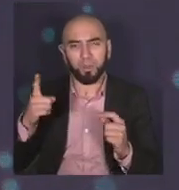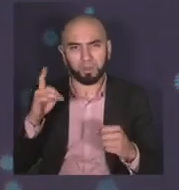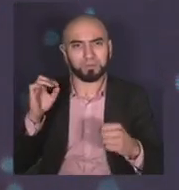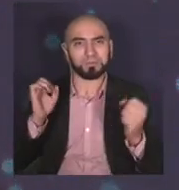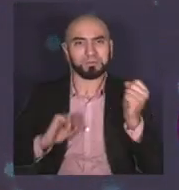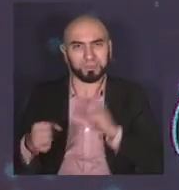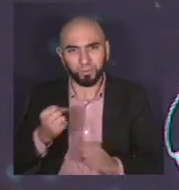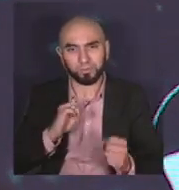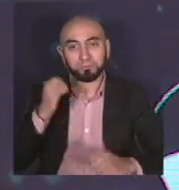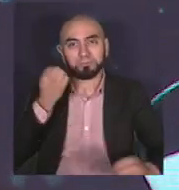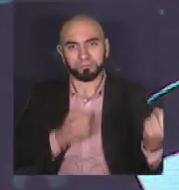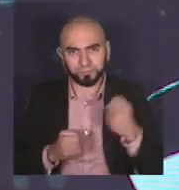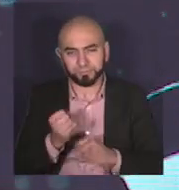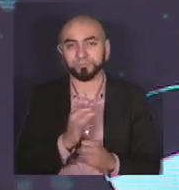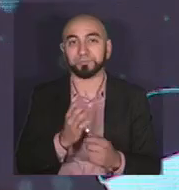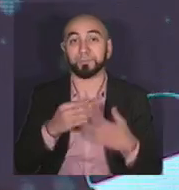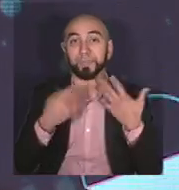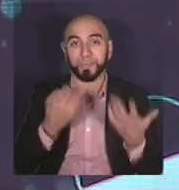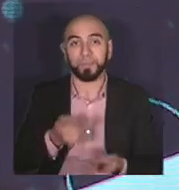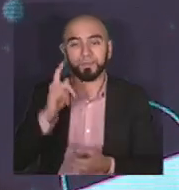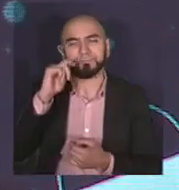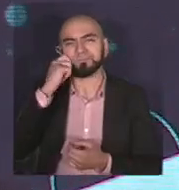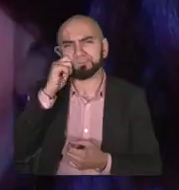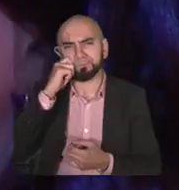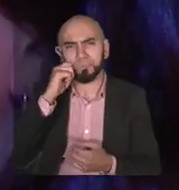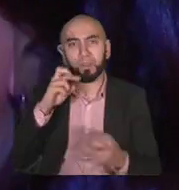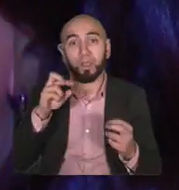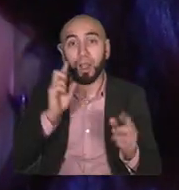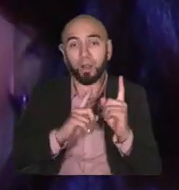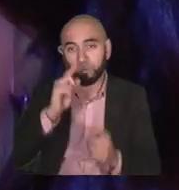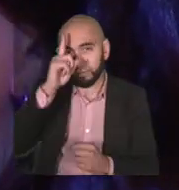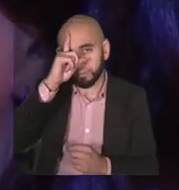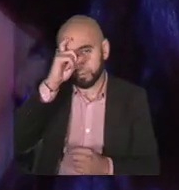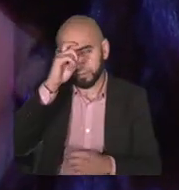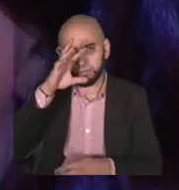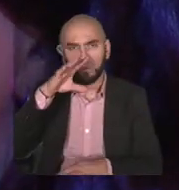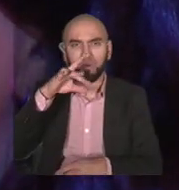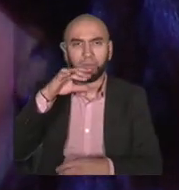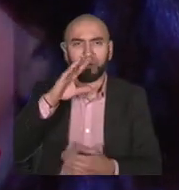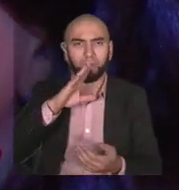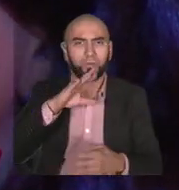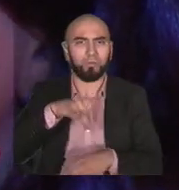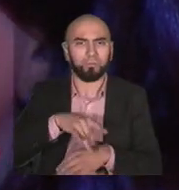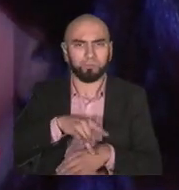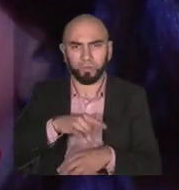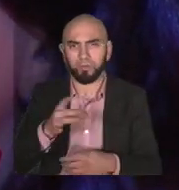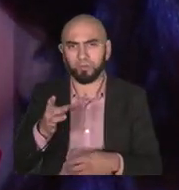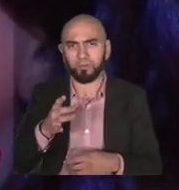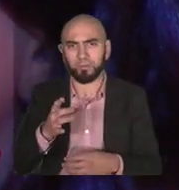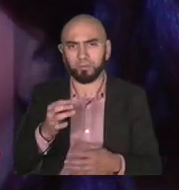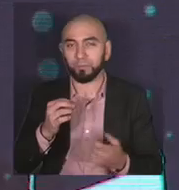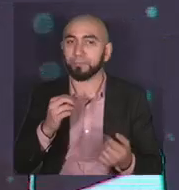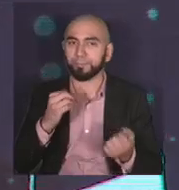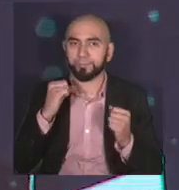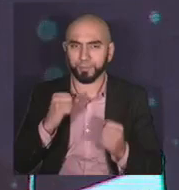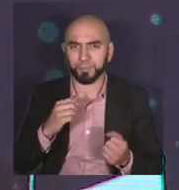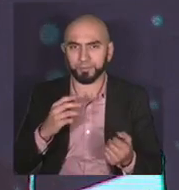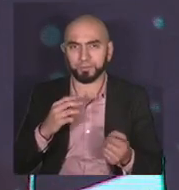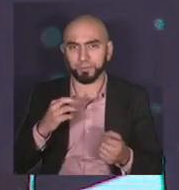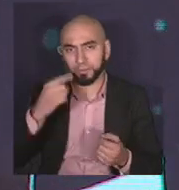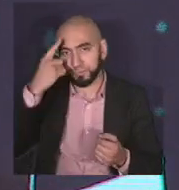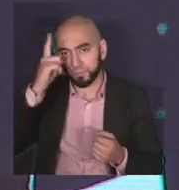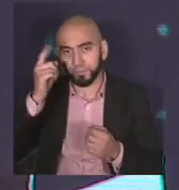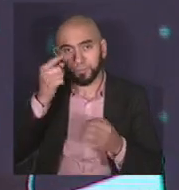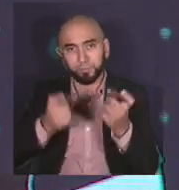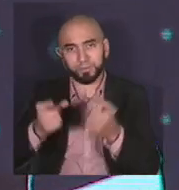podría pasar a ser un fenómeno clínico, una patología, una psicopatología. Pero los psicólogos